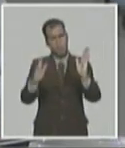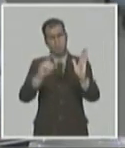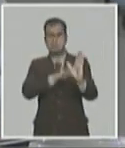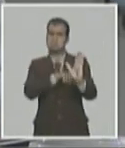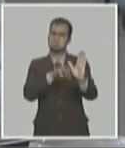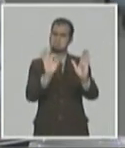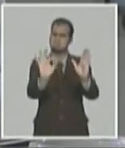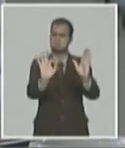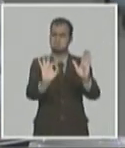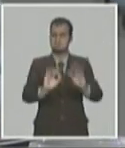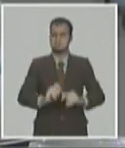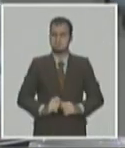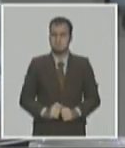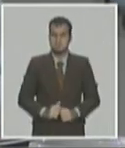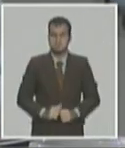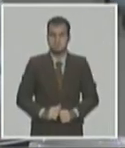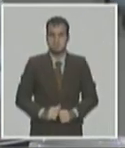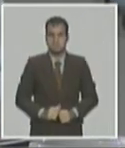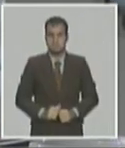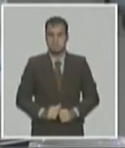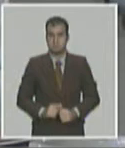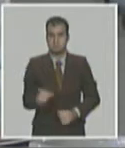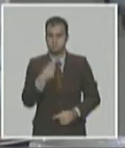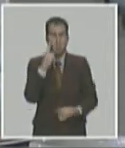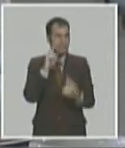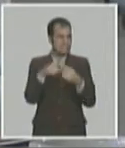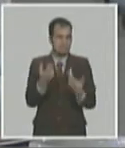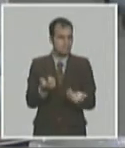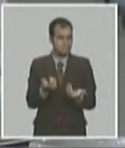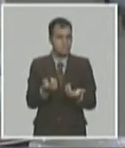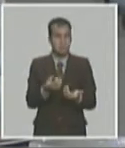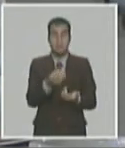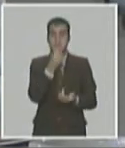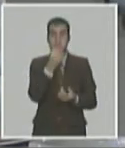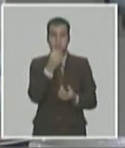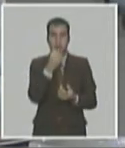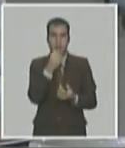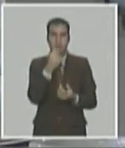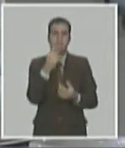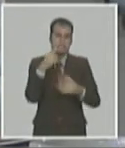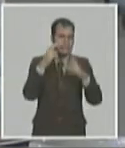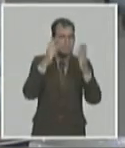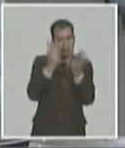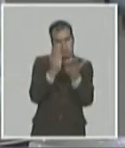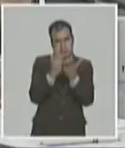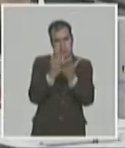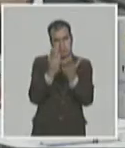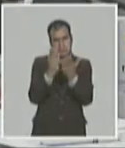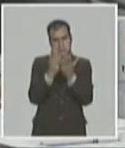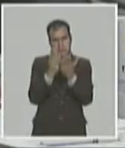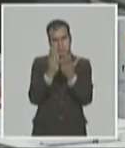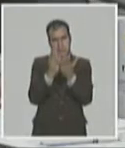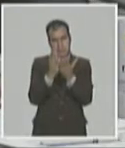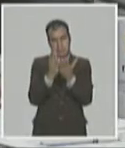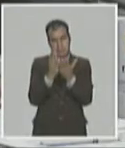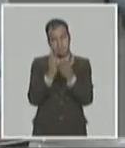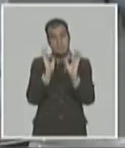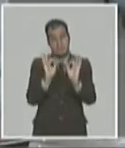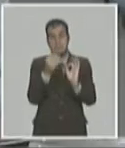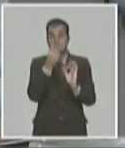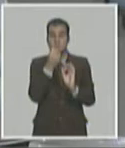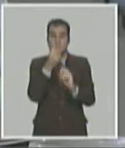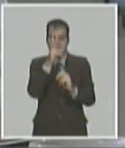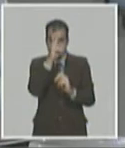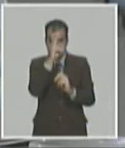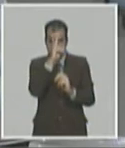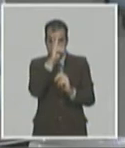nuestra aspiración era podernos hacer especialistas de medicina interna. Empezó con epidemiología, creo, por allá, ¿no? Sí, después que trabajé